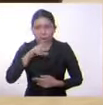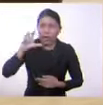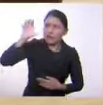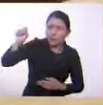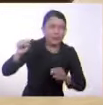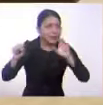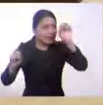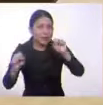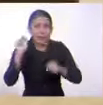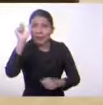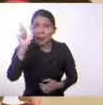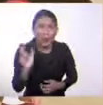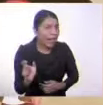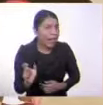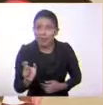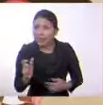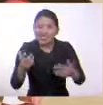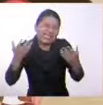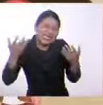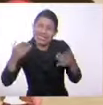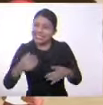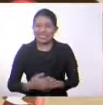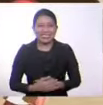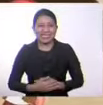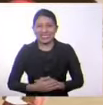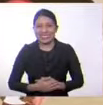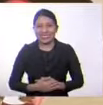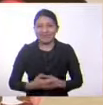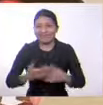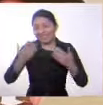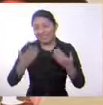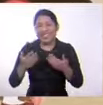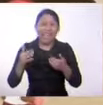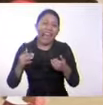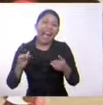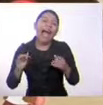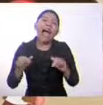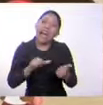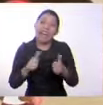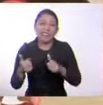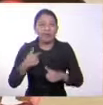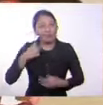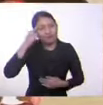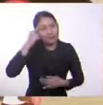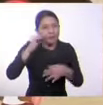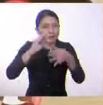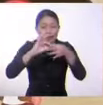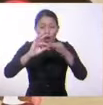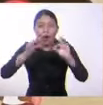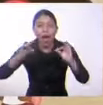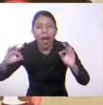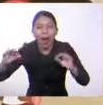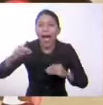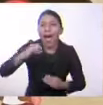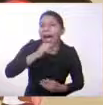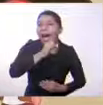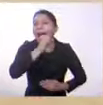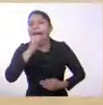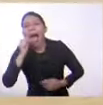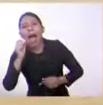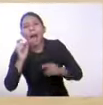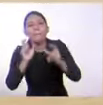las palabras? Sí, a veces cuando uno quiere escribir un versito, es como si las